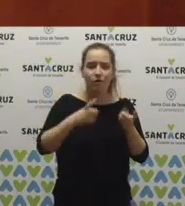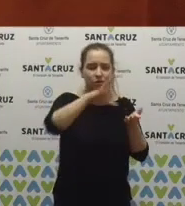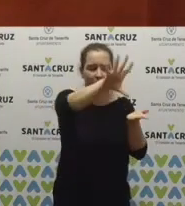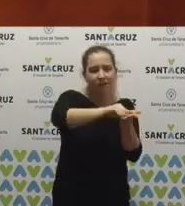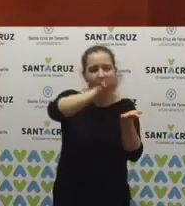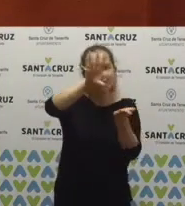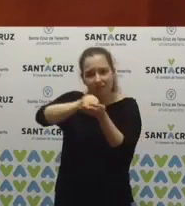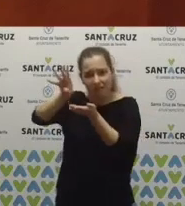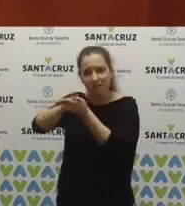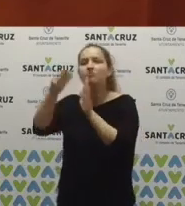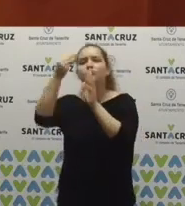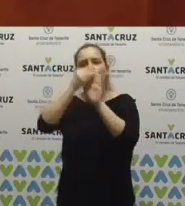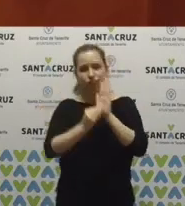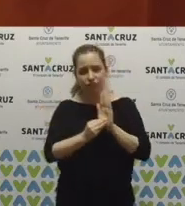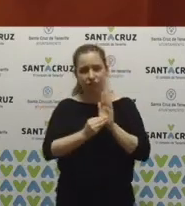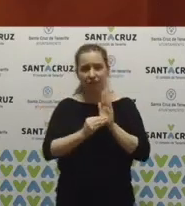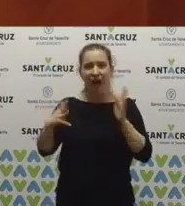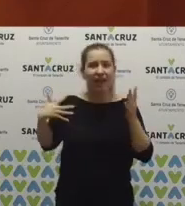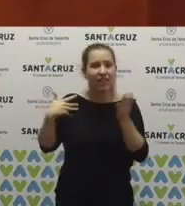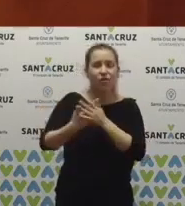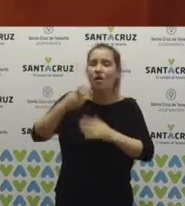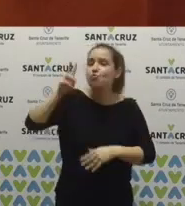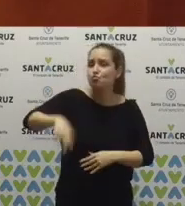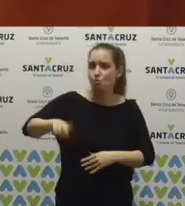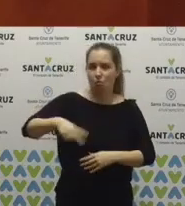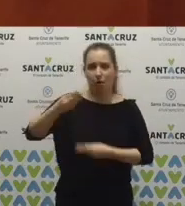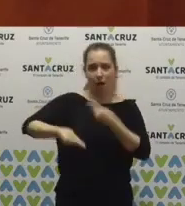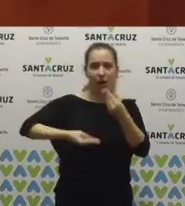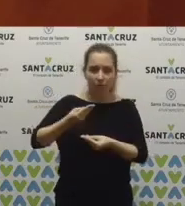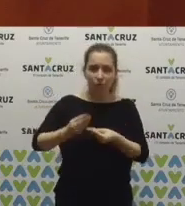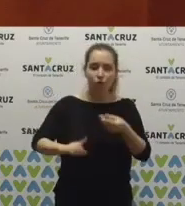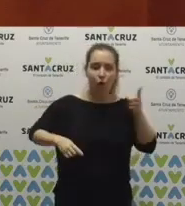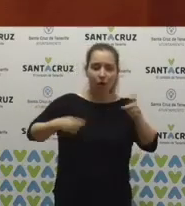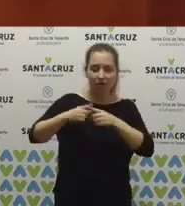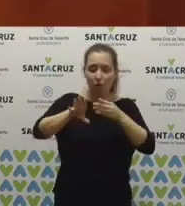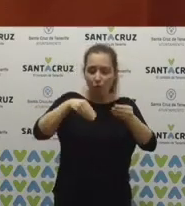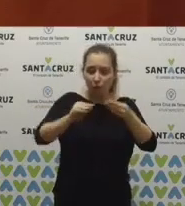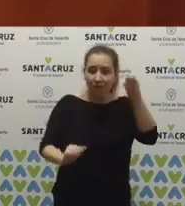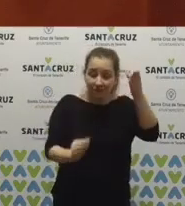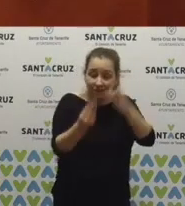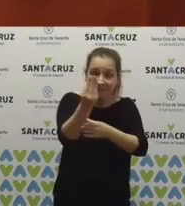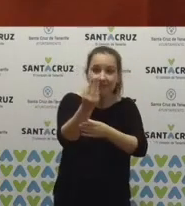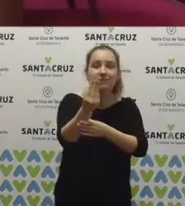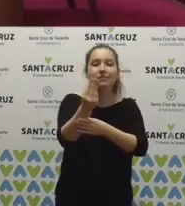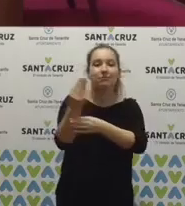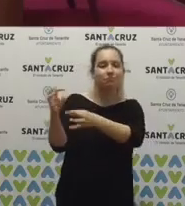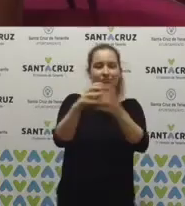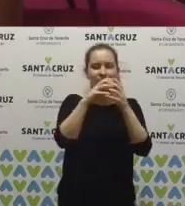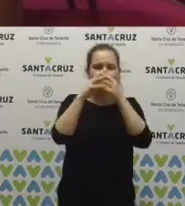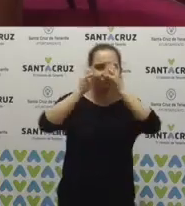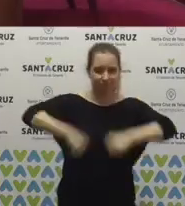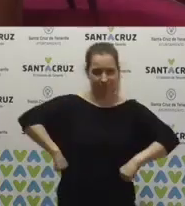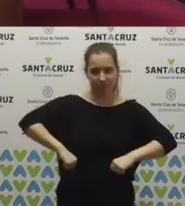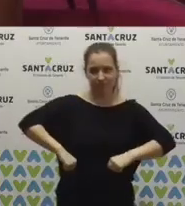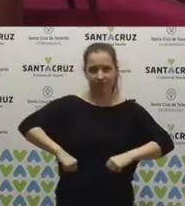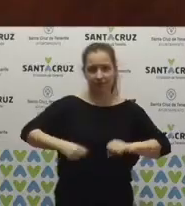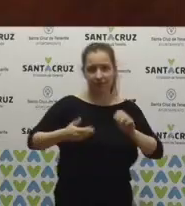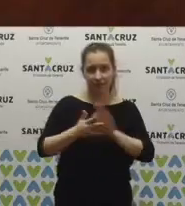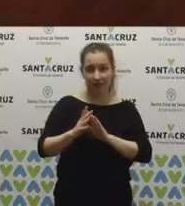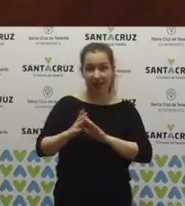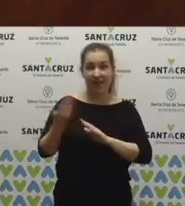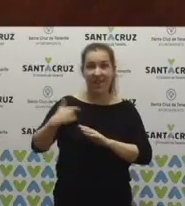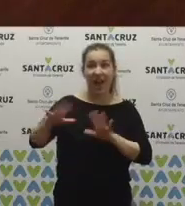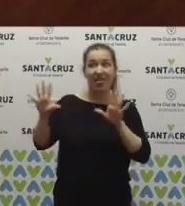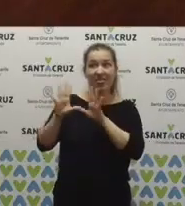jamás visto en este ayuntamiento para intentar sacar un documento consensuado más de 10 juntas de portavoces